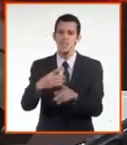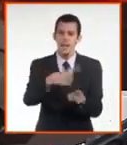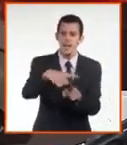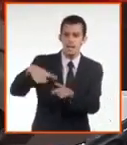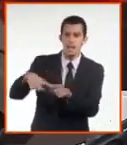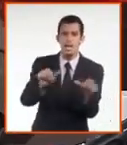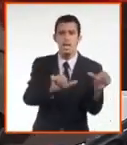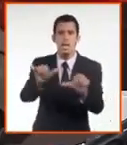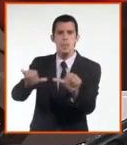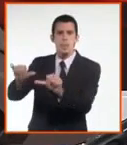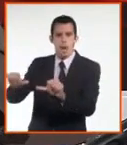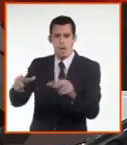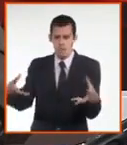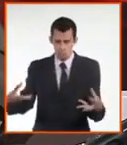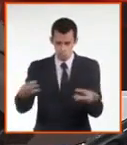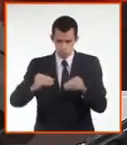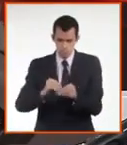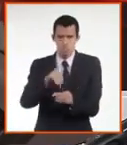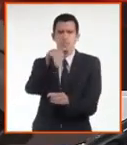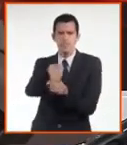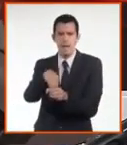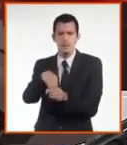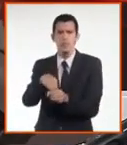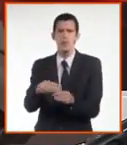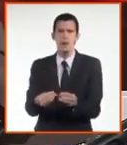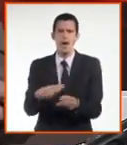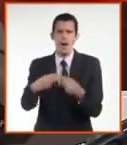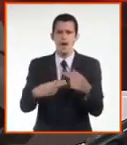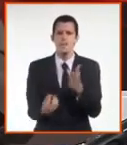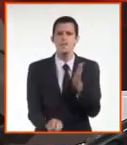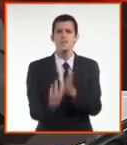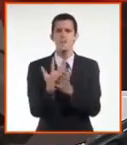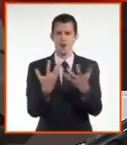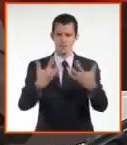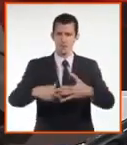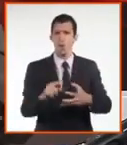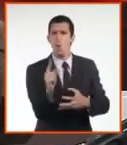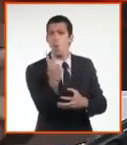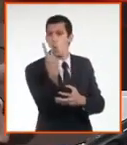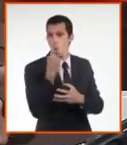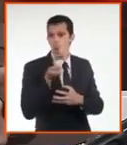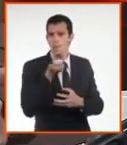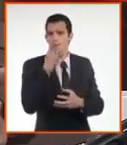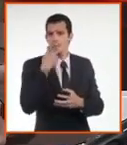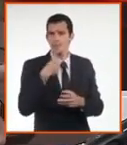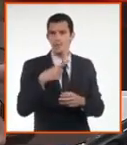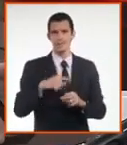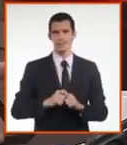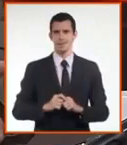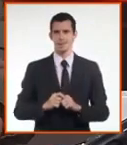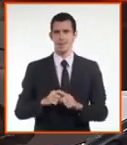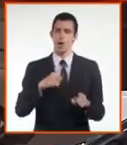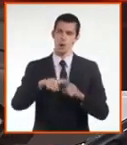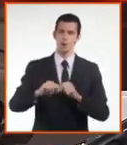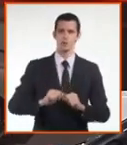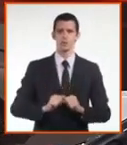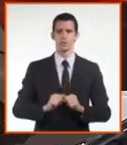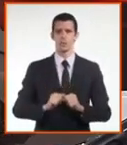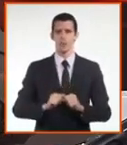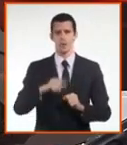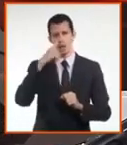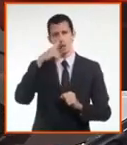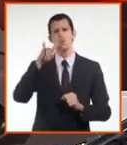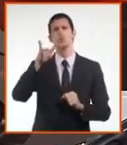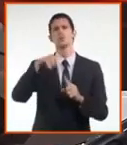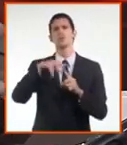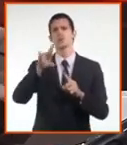porque el nutrir fuerte es muy similar al poli big gulp oliver y ha recubierto y el nutri-force t sin recurrir pero juegan el